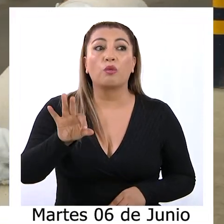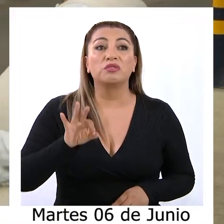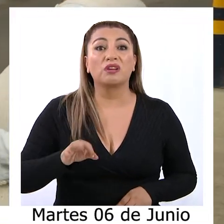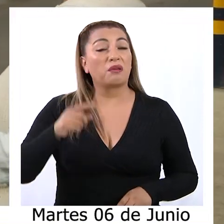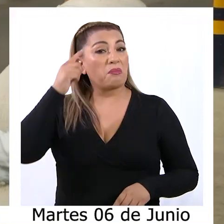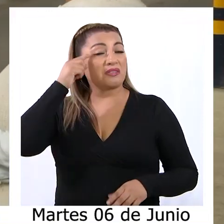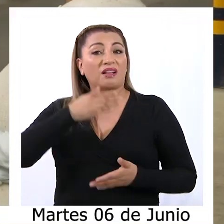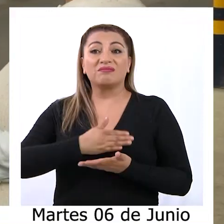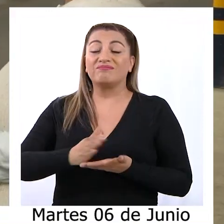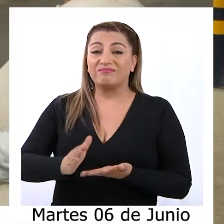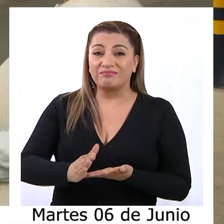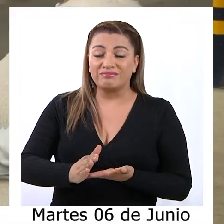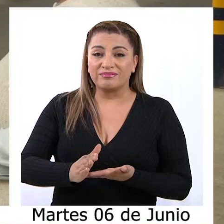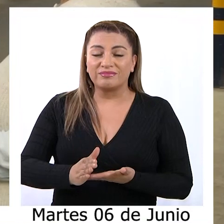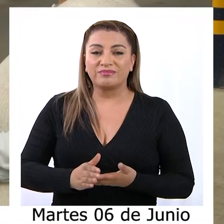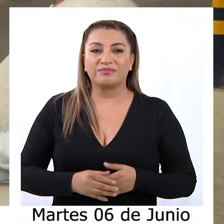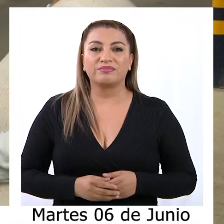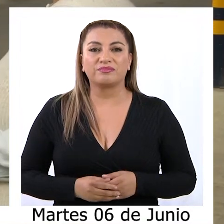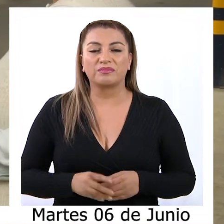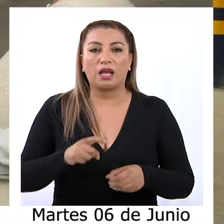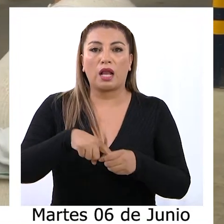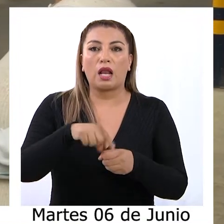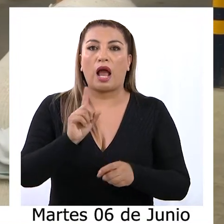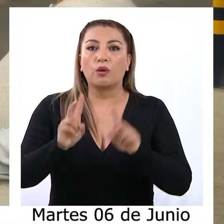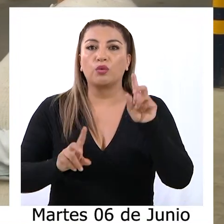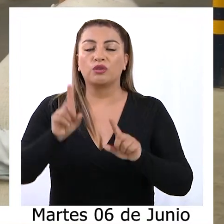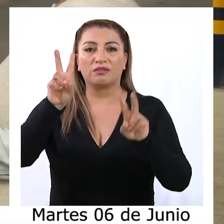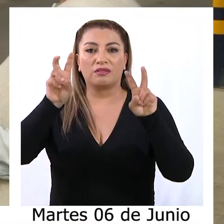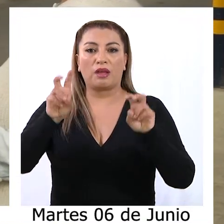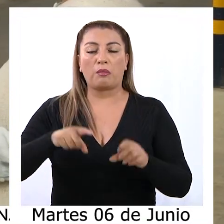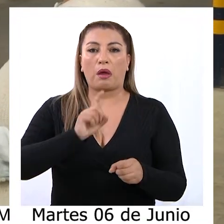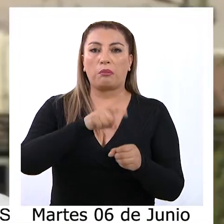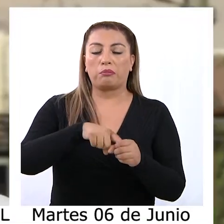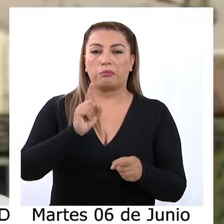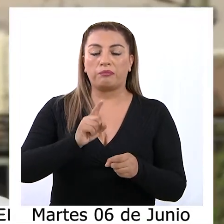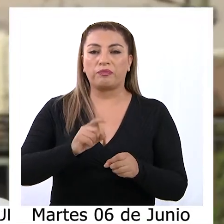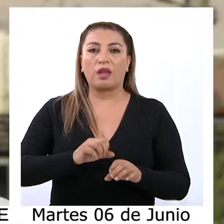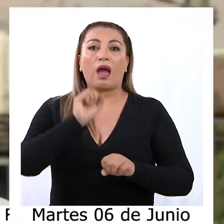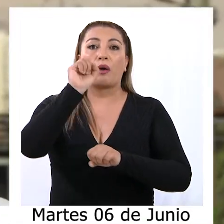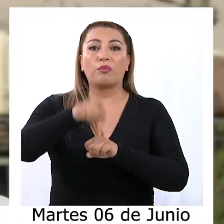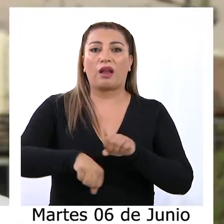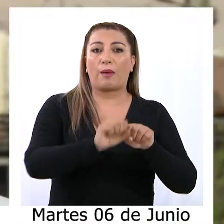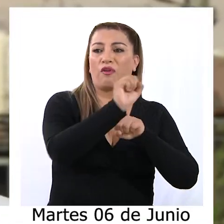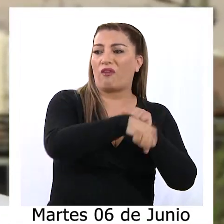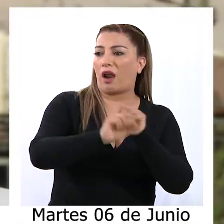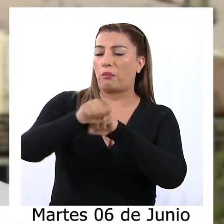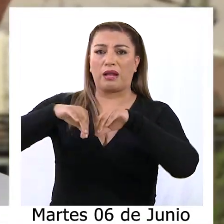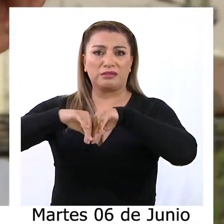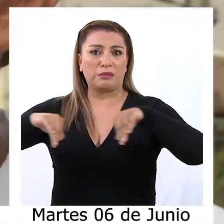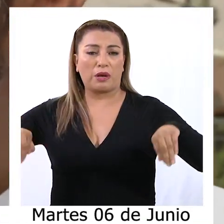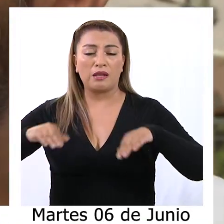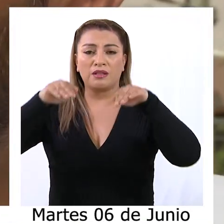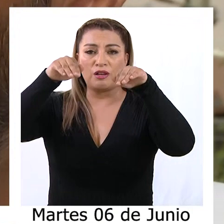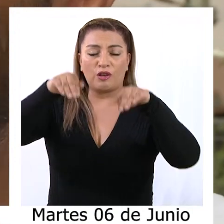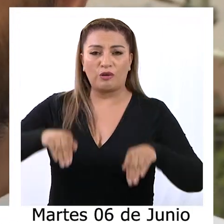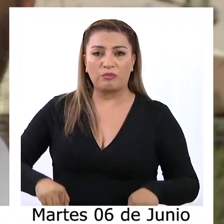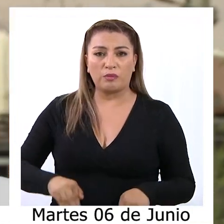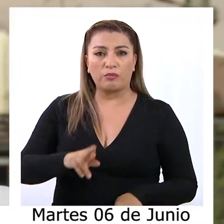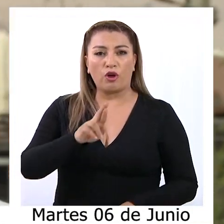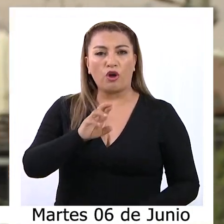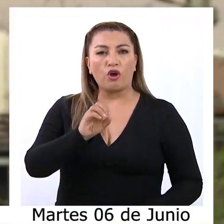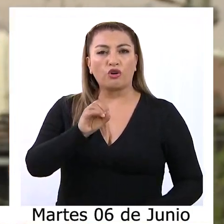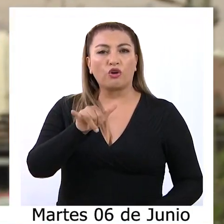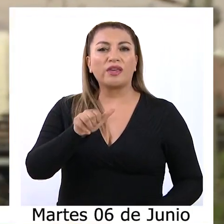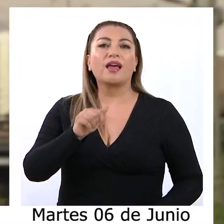descartar, agregó, es desagregar los temas y aprobar las reformas por separado, tal como ocurrió con el Royalty